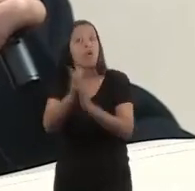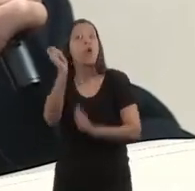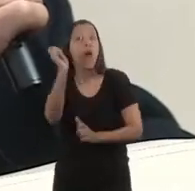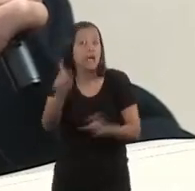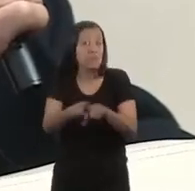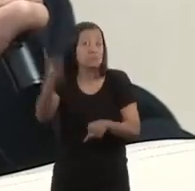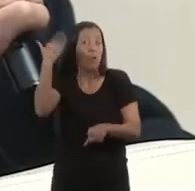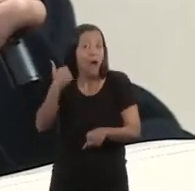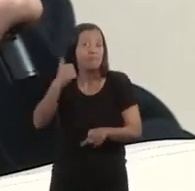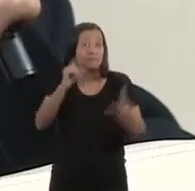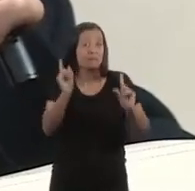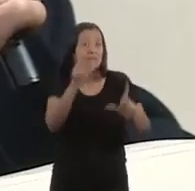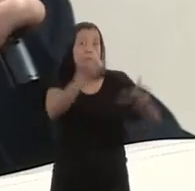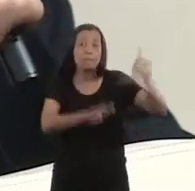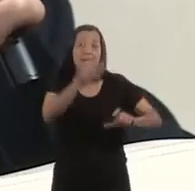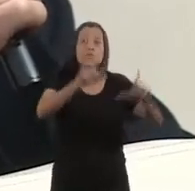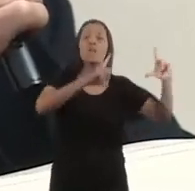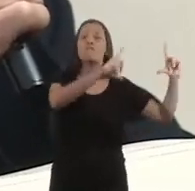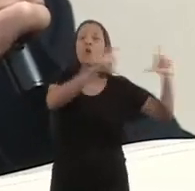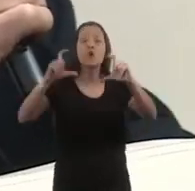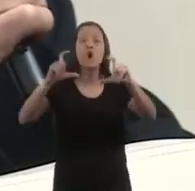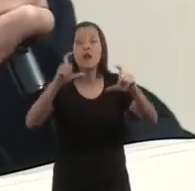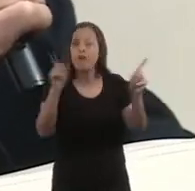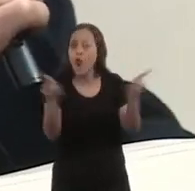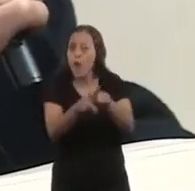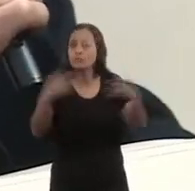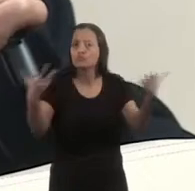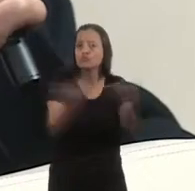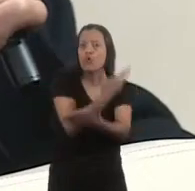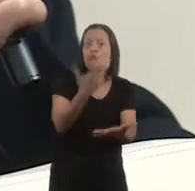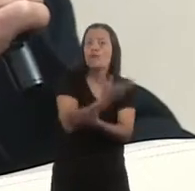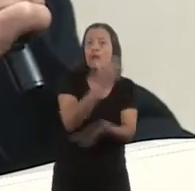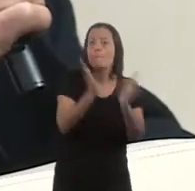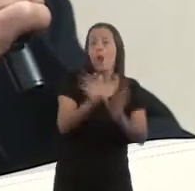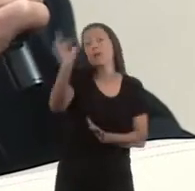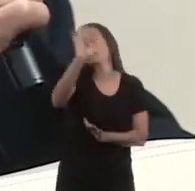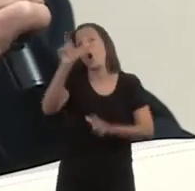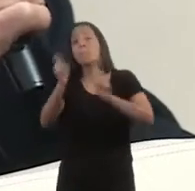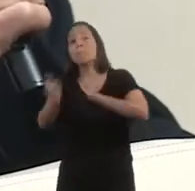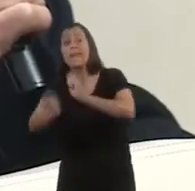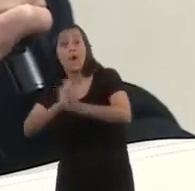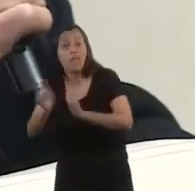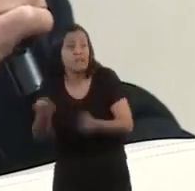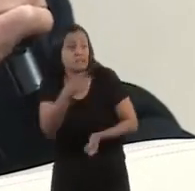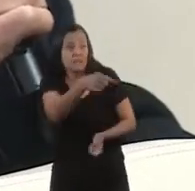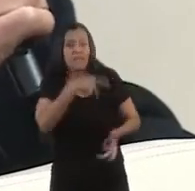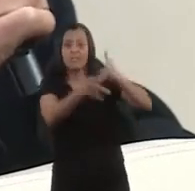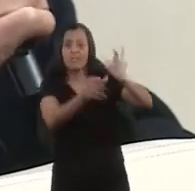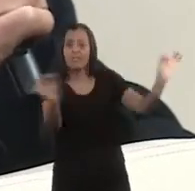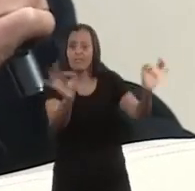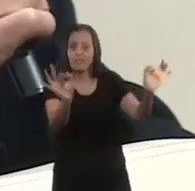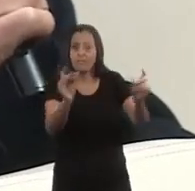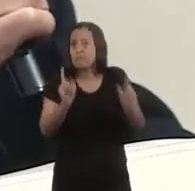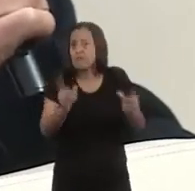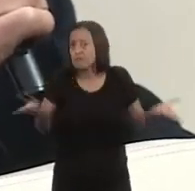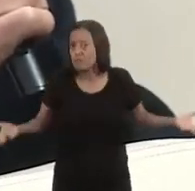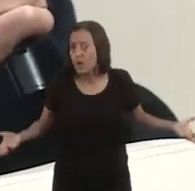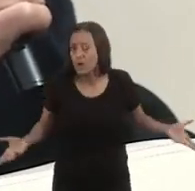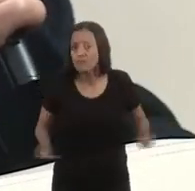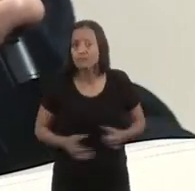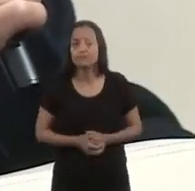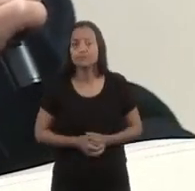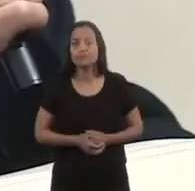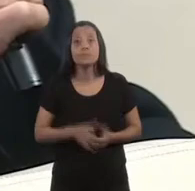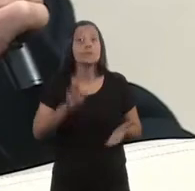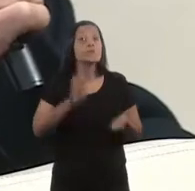fotógrafos baleados, ni en el mismo sentido, o periodistas gaseados, y en el mismo sentido